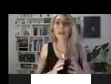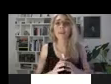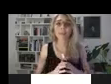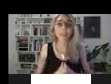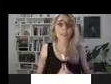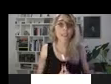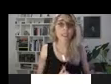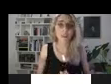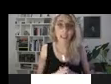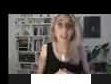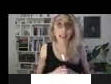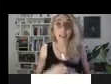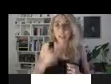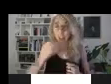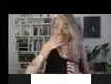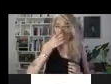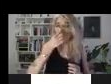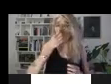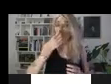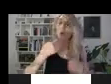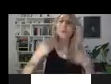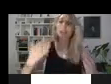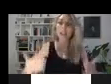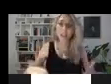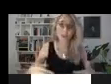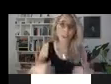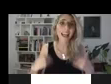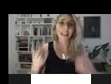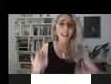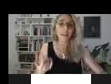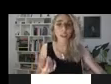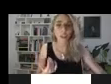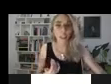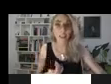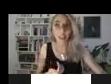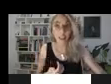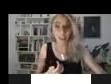finalmente pueden permitir llevar adelante la comercialización y la